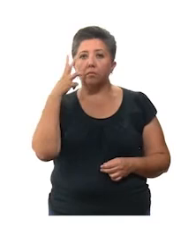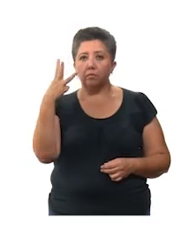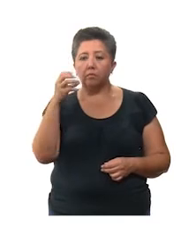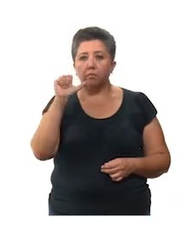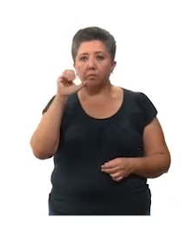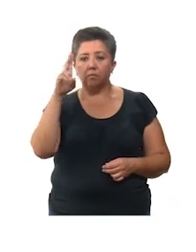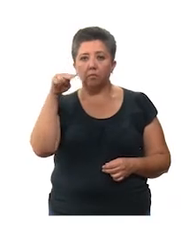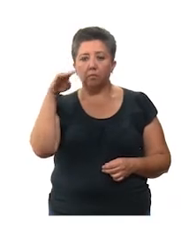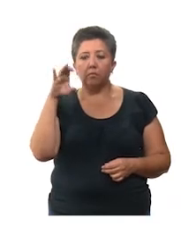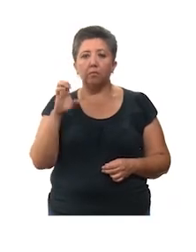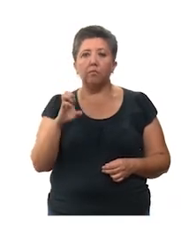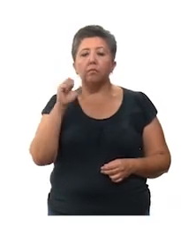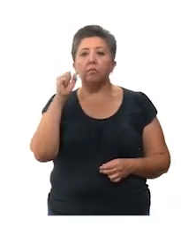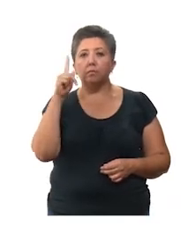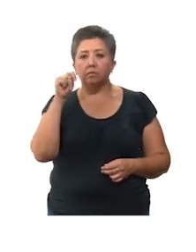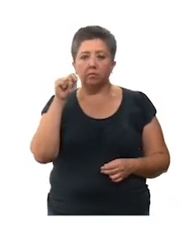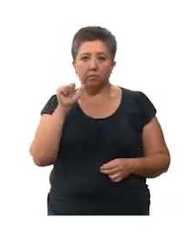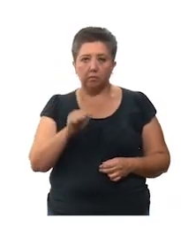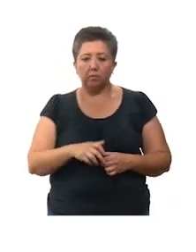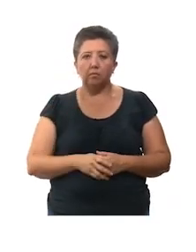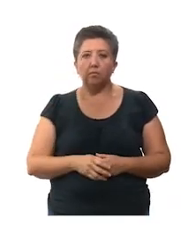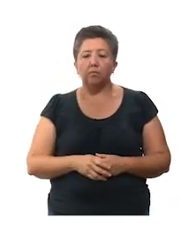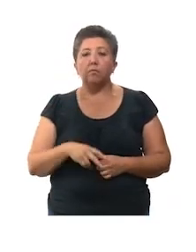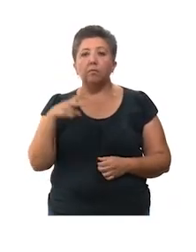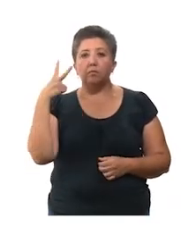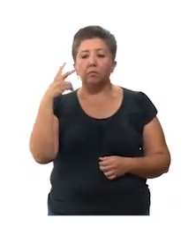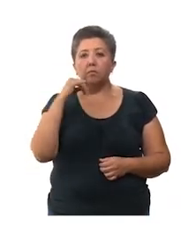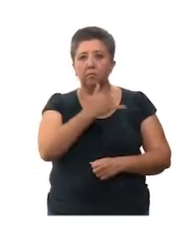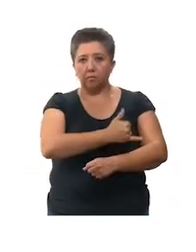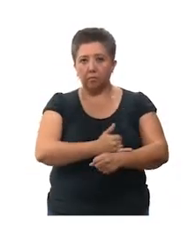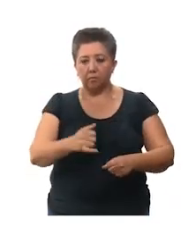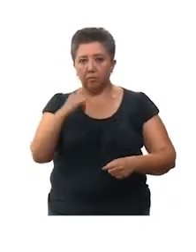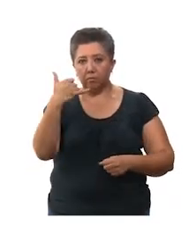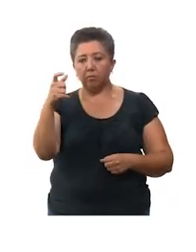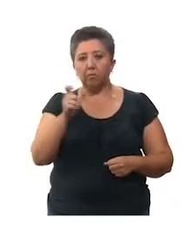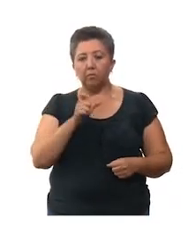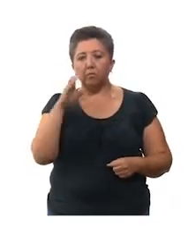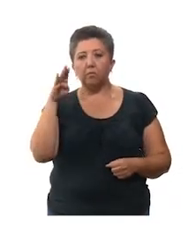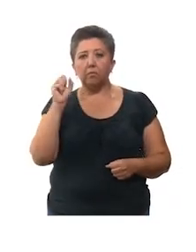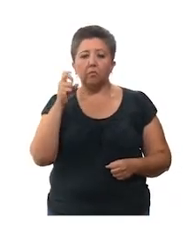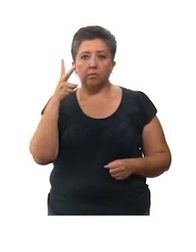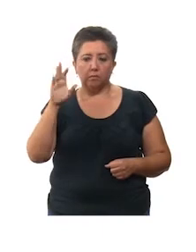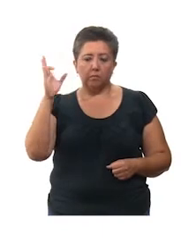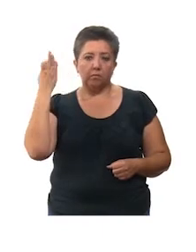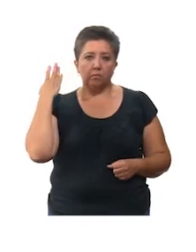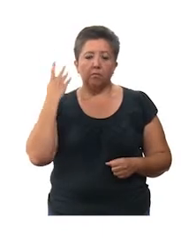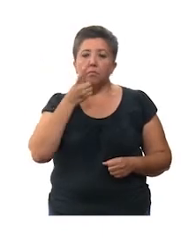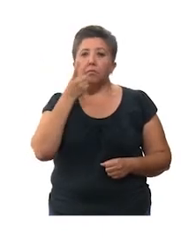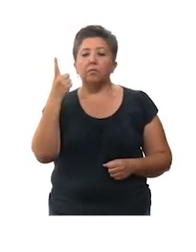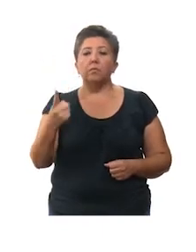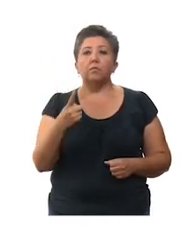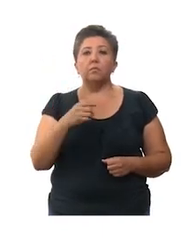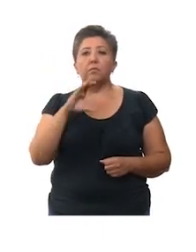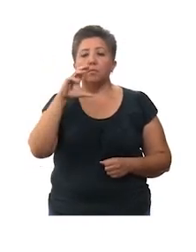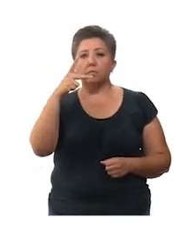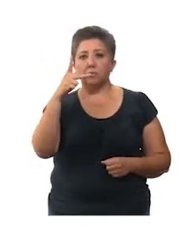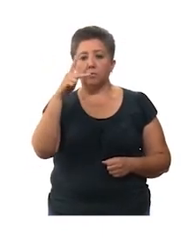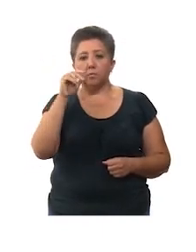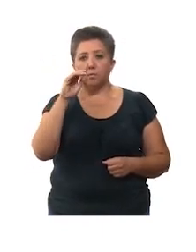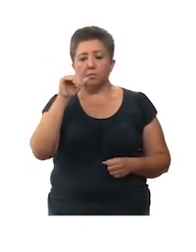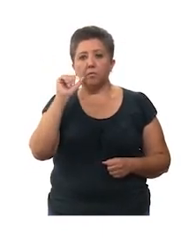en Acanqué, Espita y Tixcocop, 2 en Izamal y Yaxcabá y 2 foráneos, y 1 en